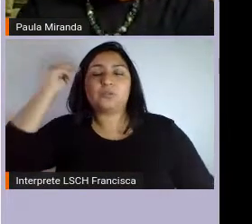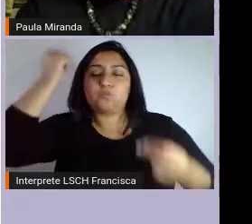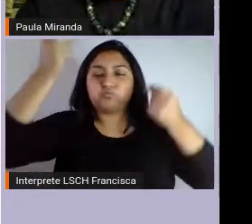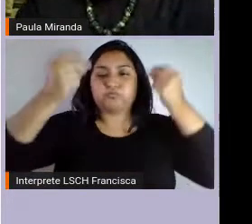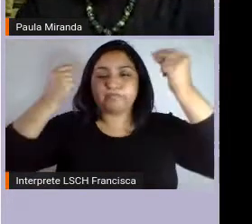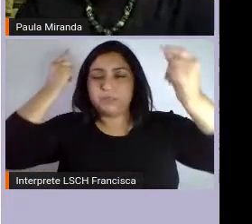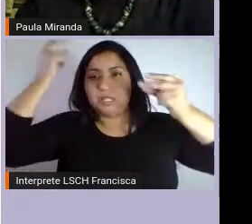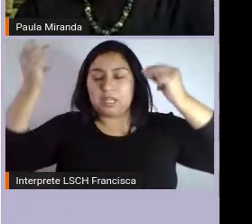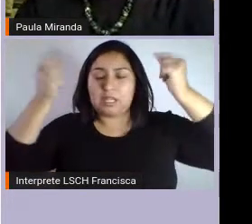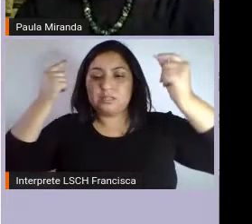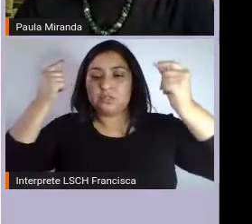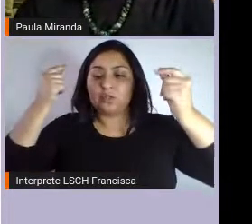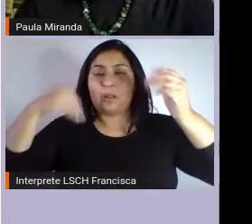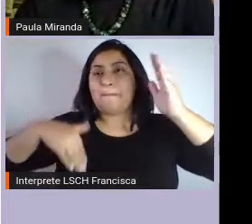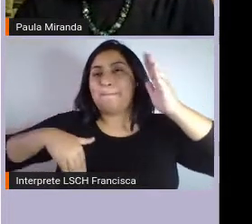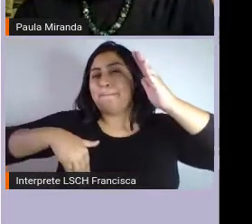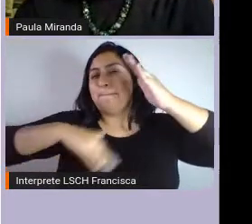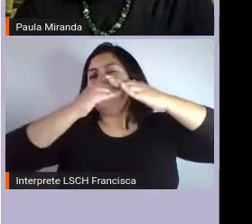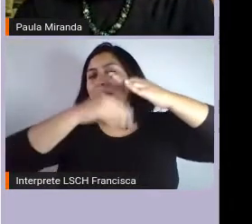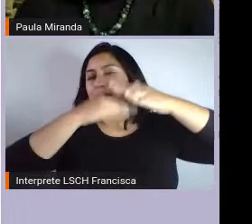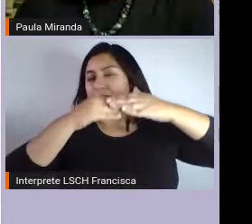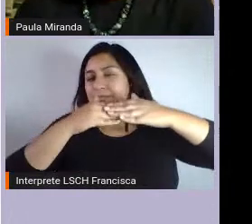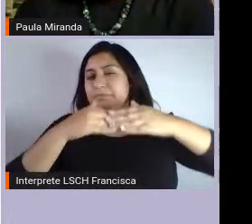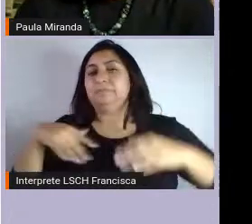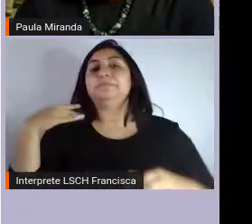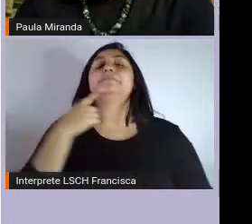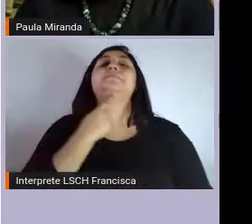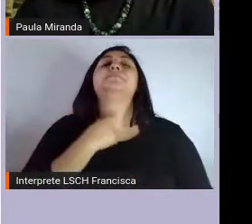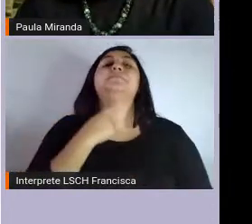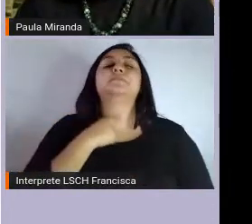es que son tan interesantes las décimas.